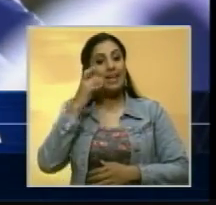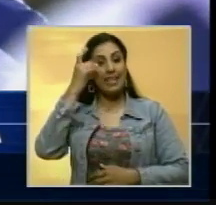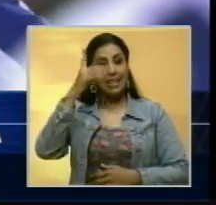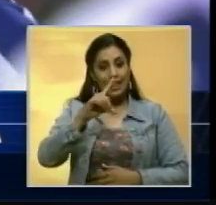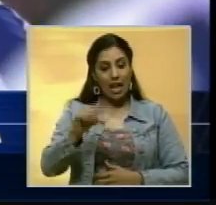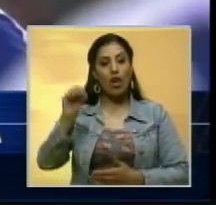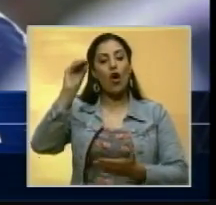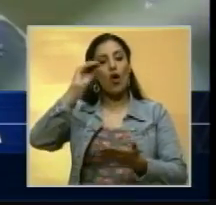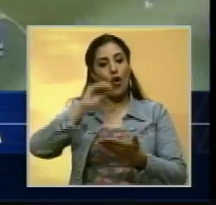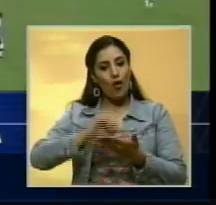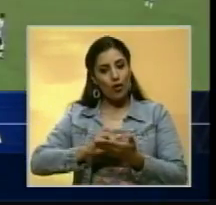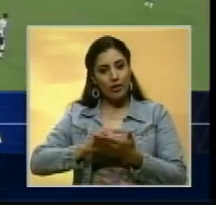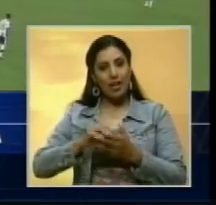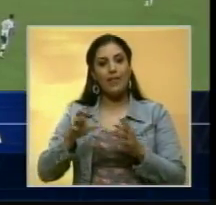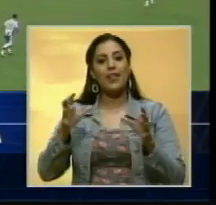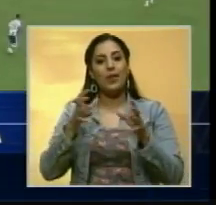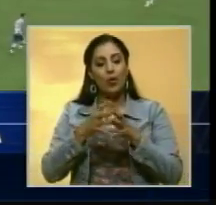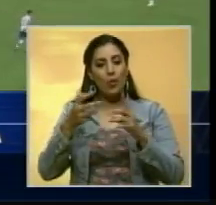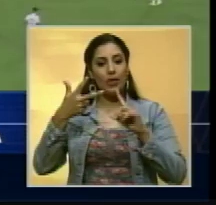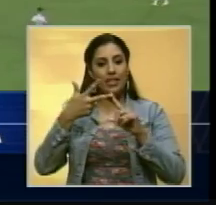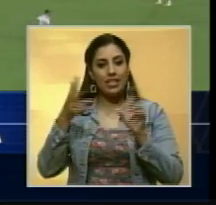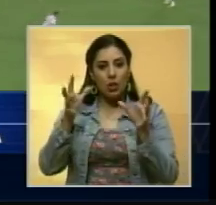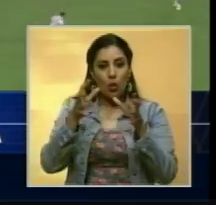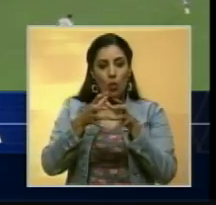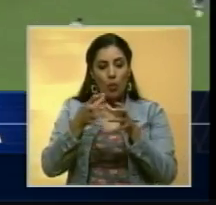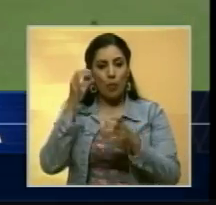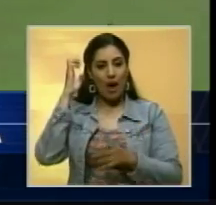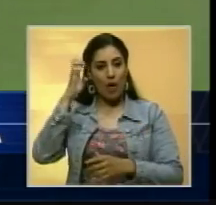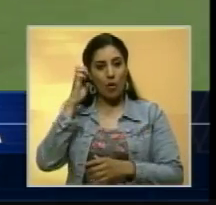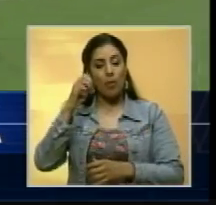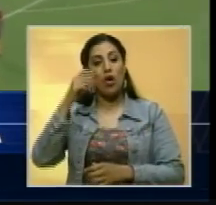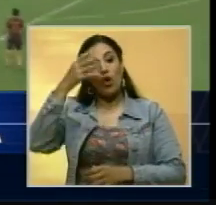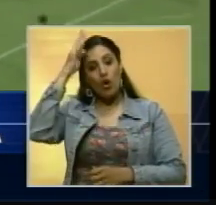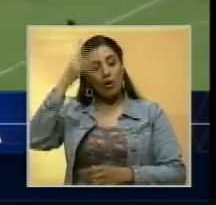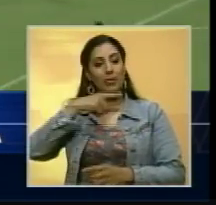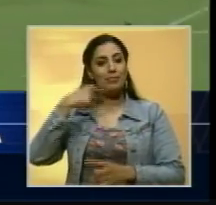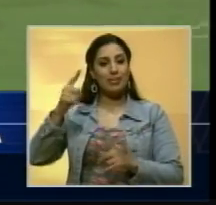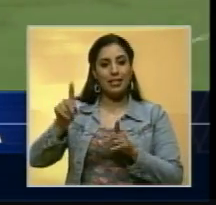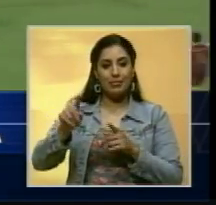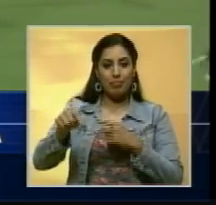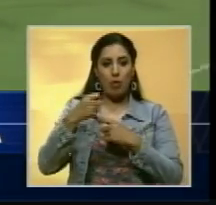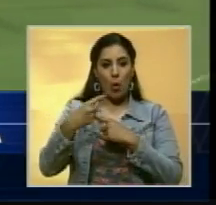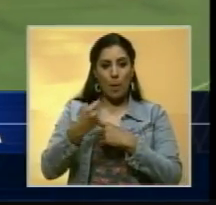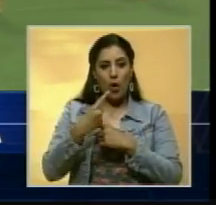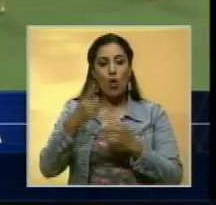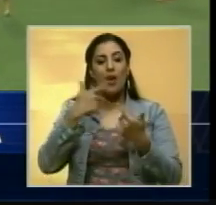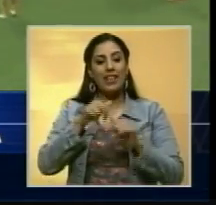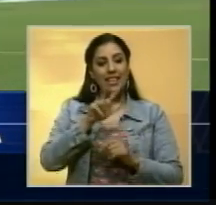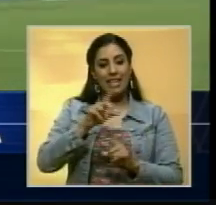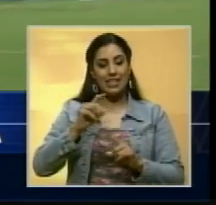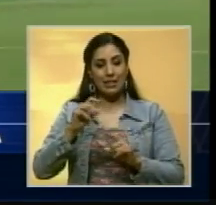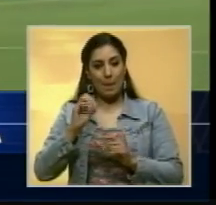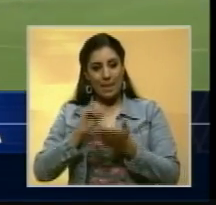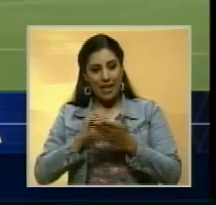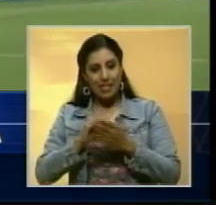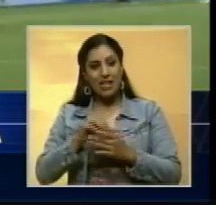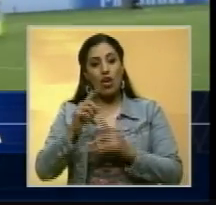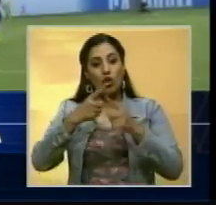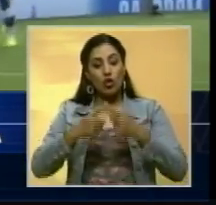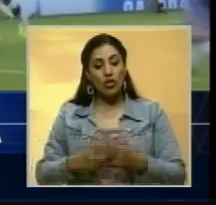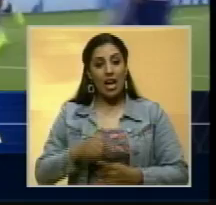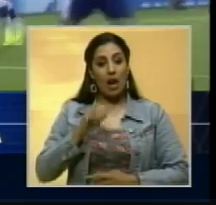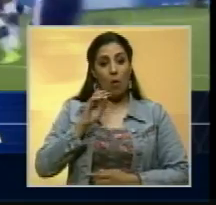Italia se vuelve a quedar sin un tercer equipo en fase de grupos de la Champions. La Roma cayó goleada como local ante el Porto 3-0 para un global